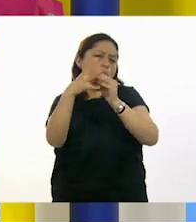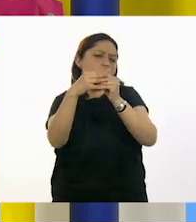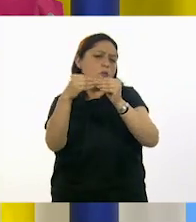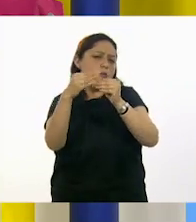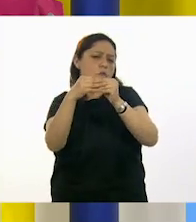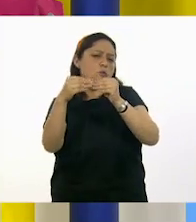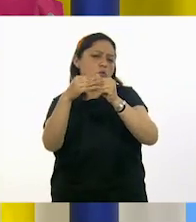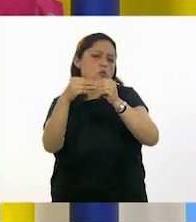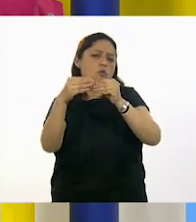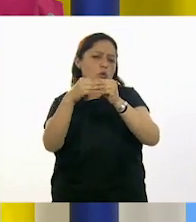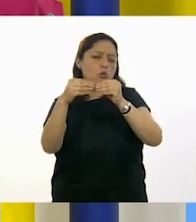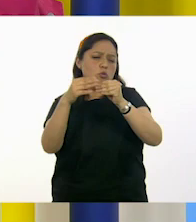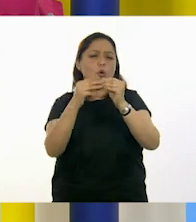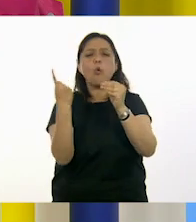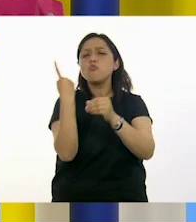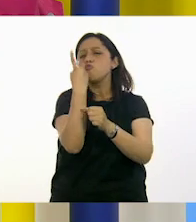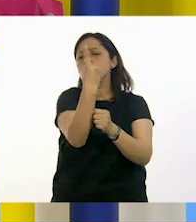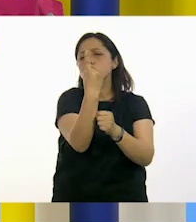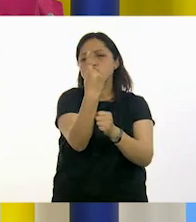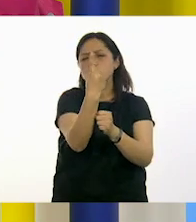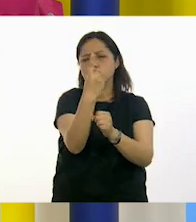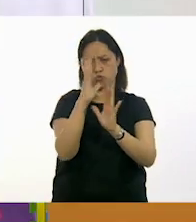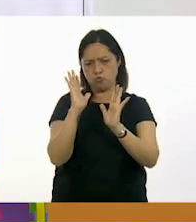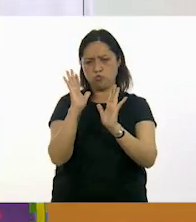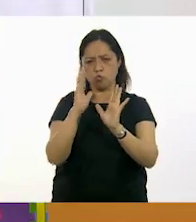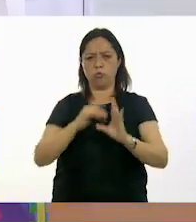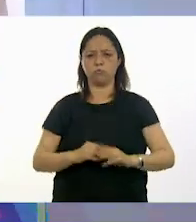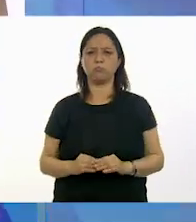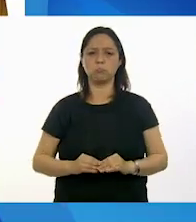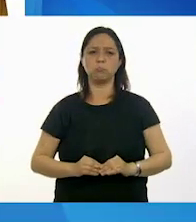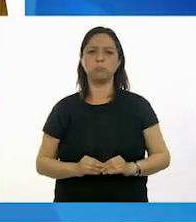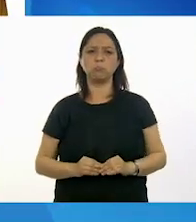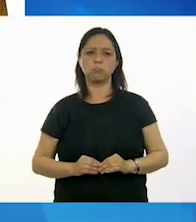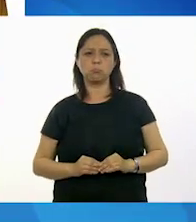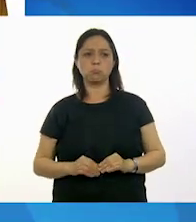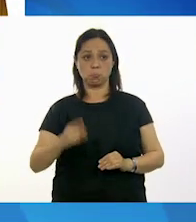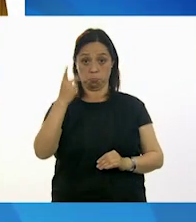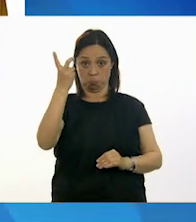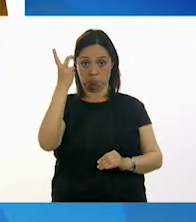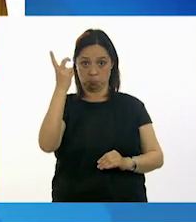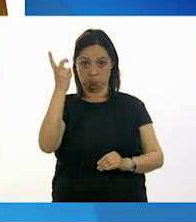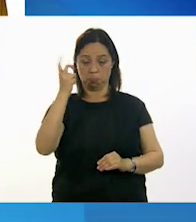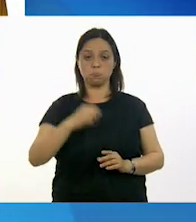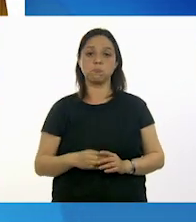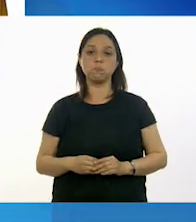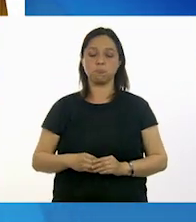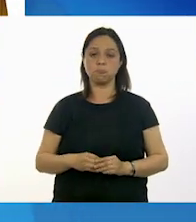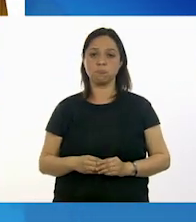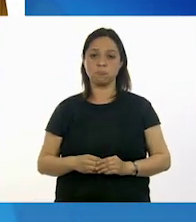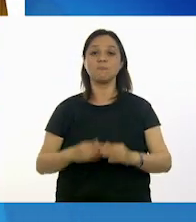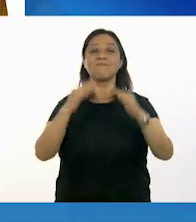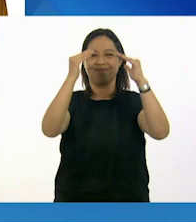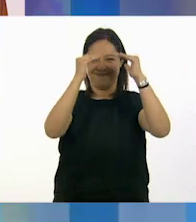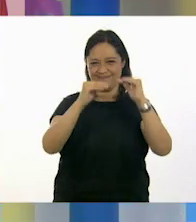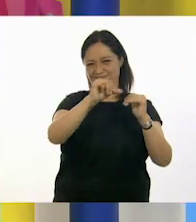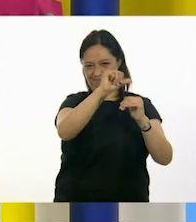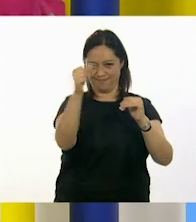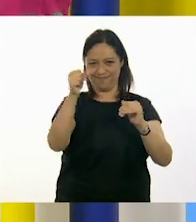nuestra fotografía del fruto. El número 1 en azul. El número 1. Muy, muy bien. Vamos con el siguiente